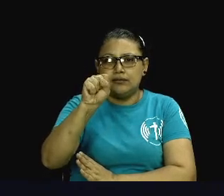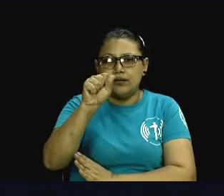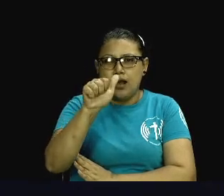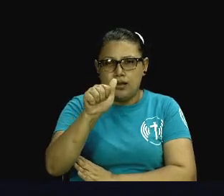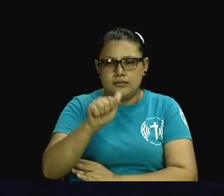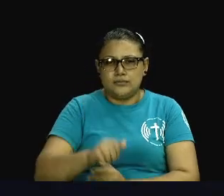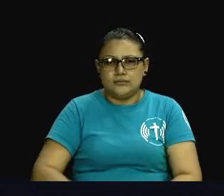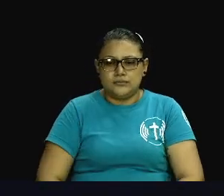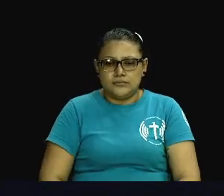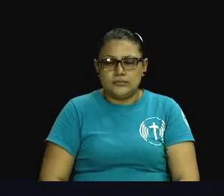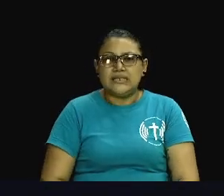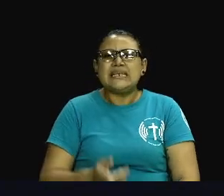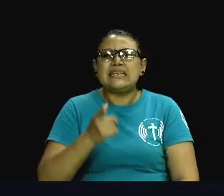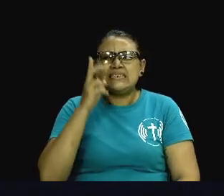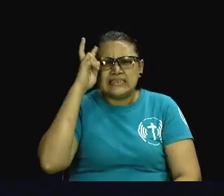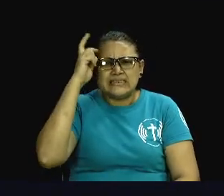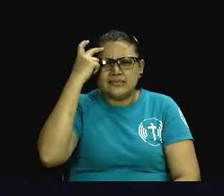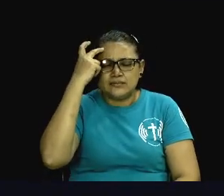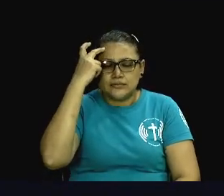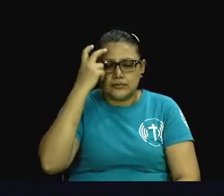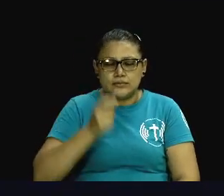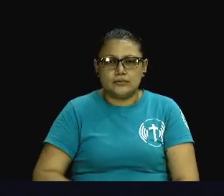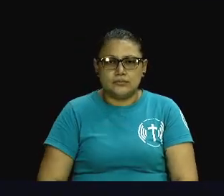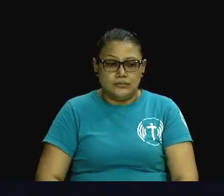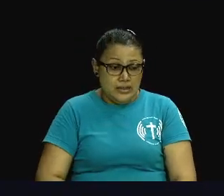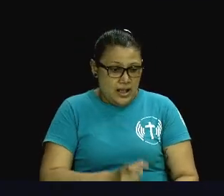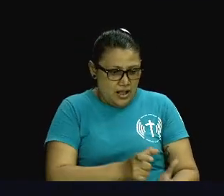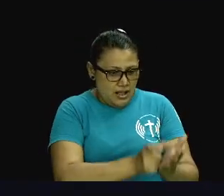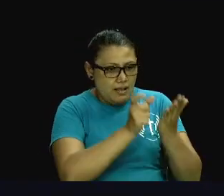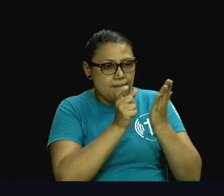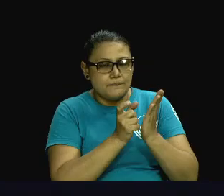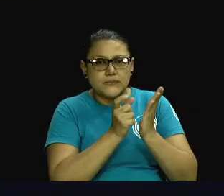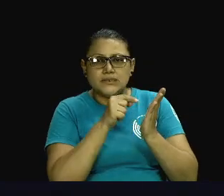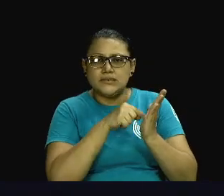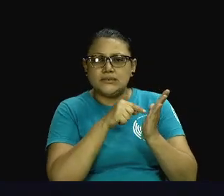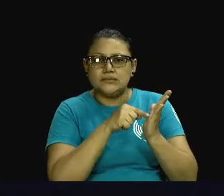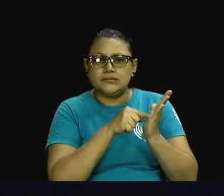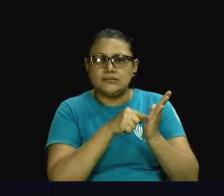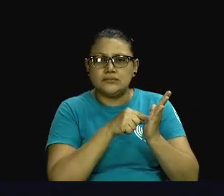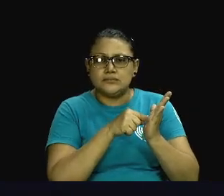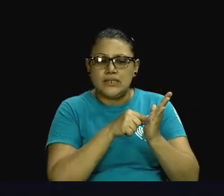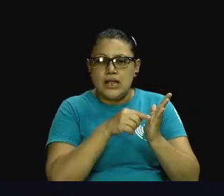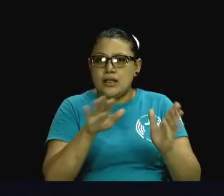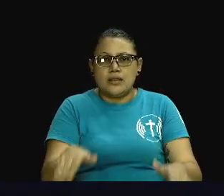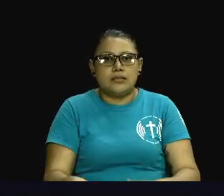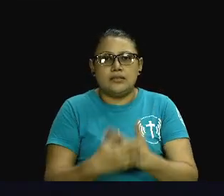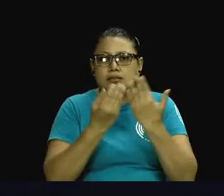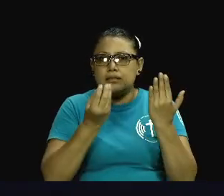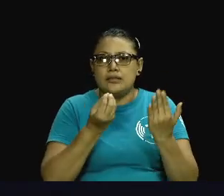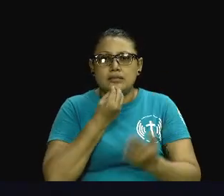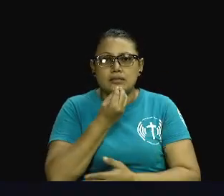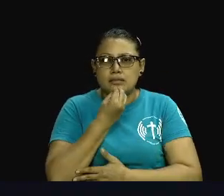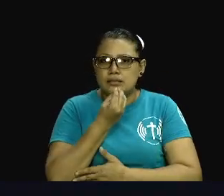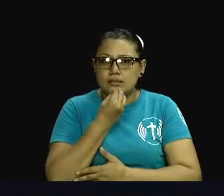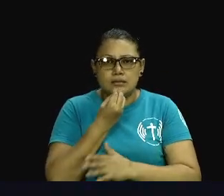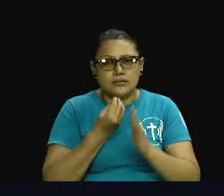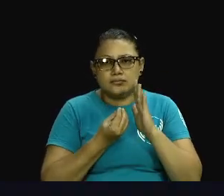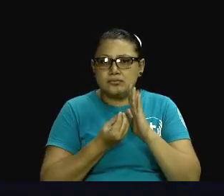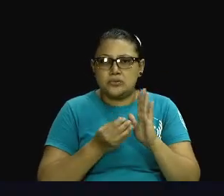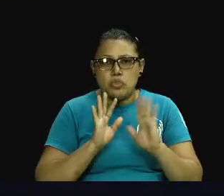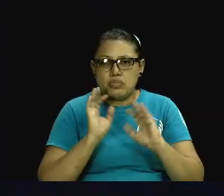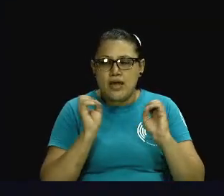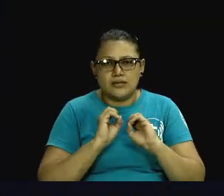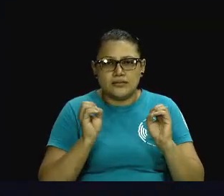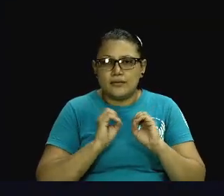gran hambre porque todos estos pueblos dependían de la tierra como nosotros porque todos estos pueblos